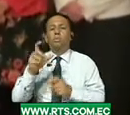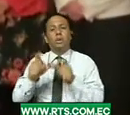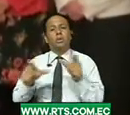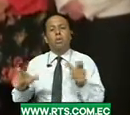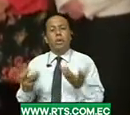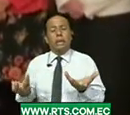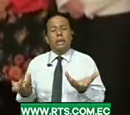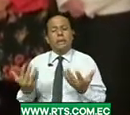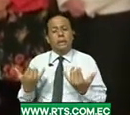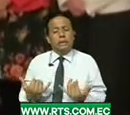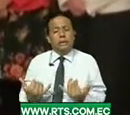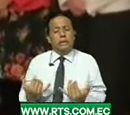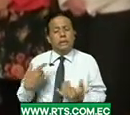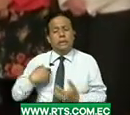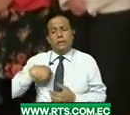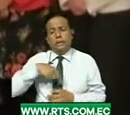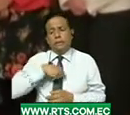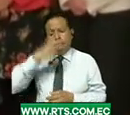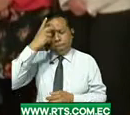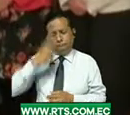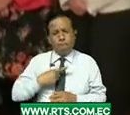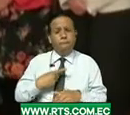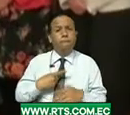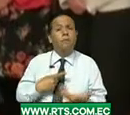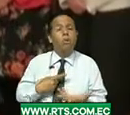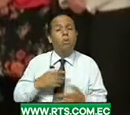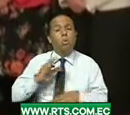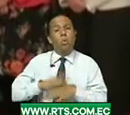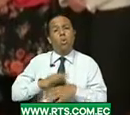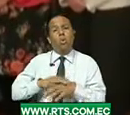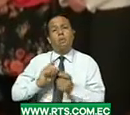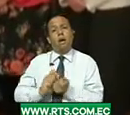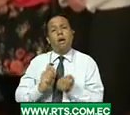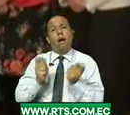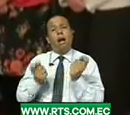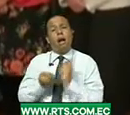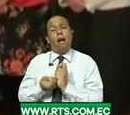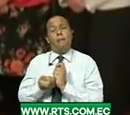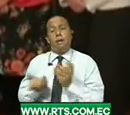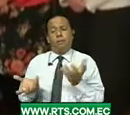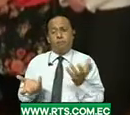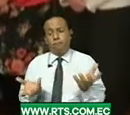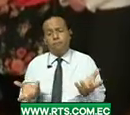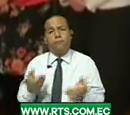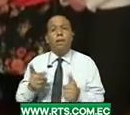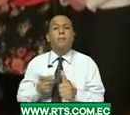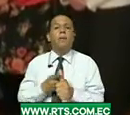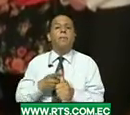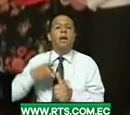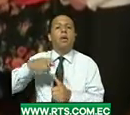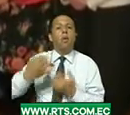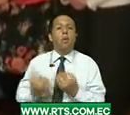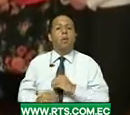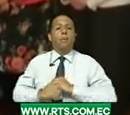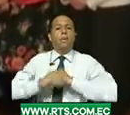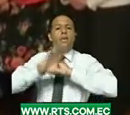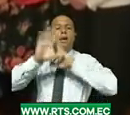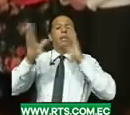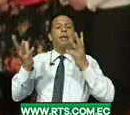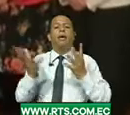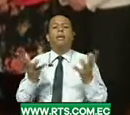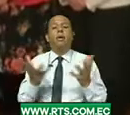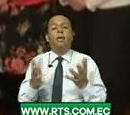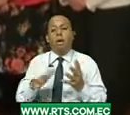decisión en este cuarto de guerra debido a un cambio operacional, puesto que decidimos evacuar primero esta mañana los ciudadanos que estaban